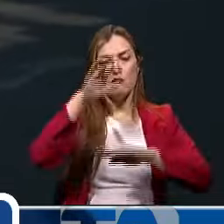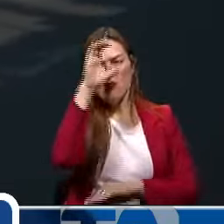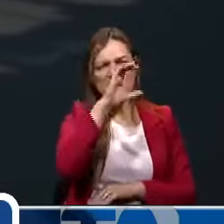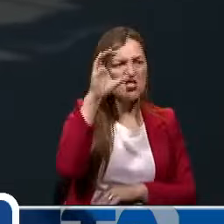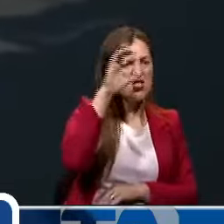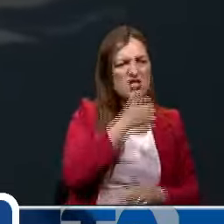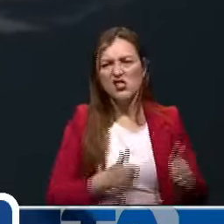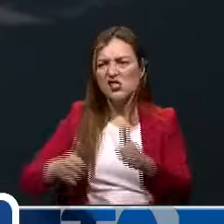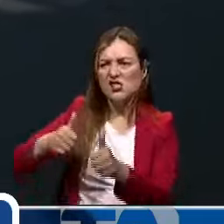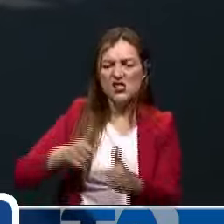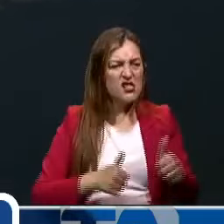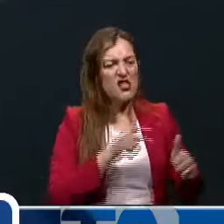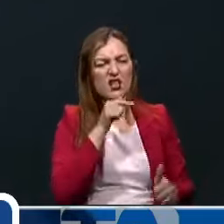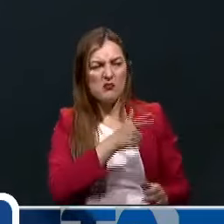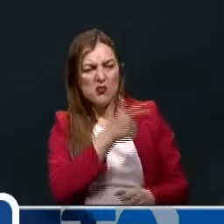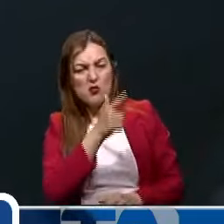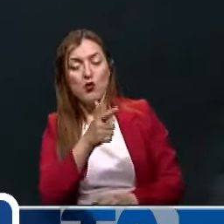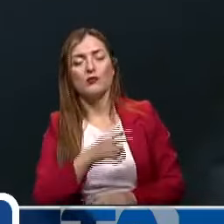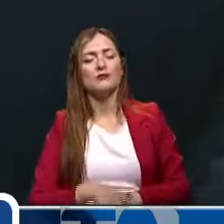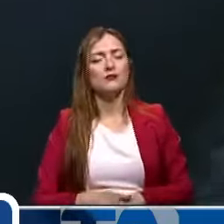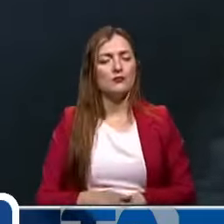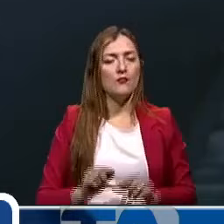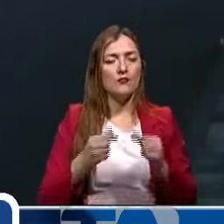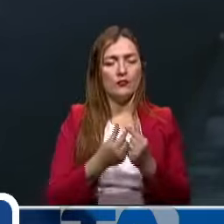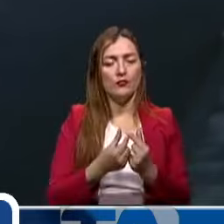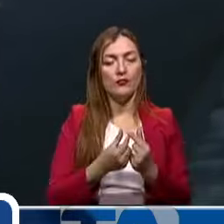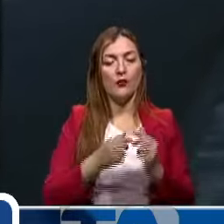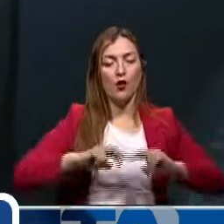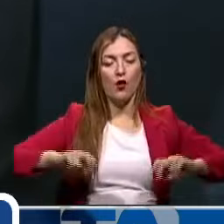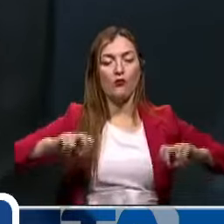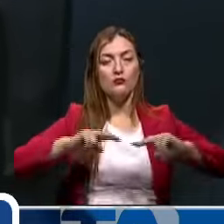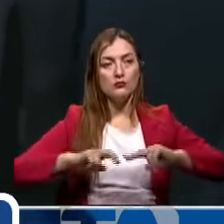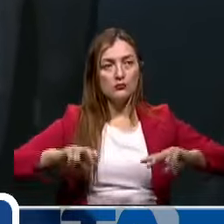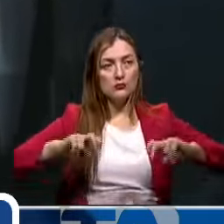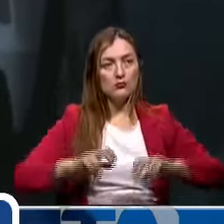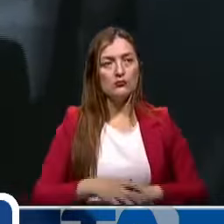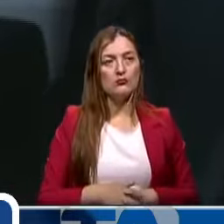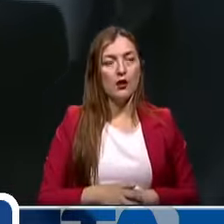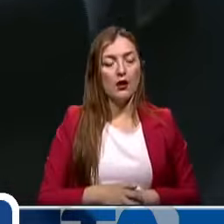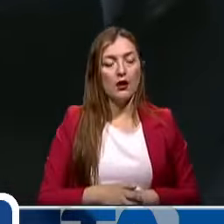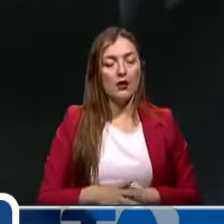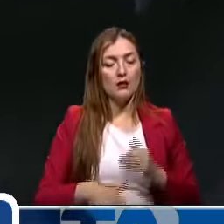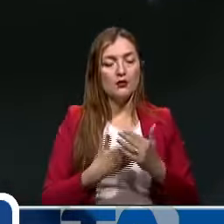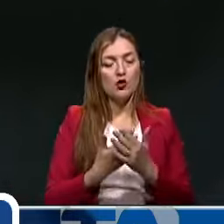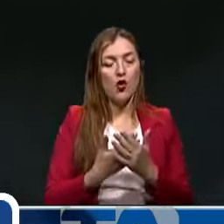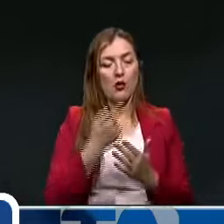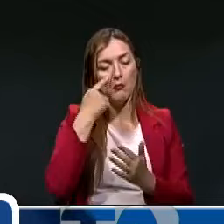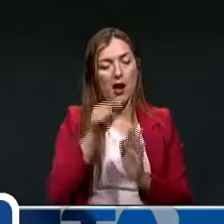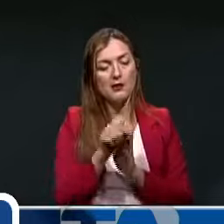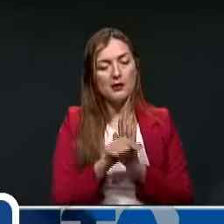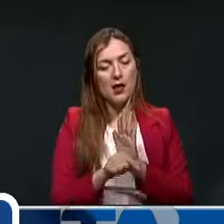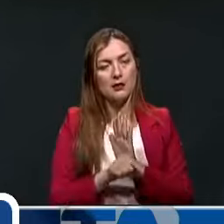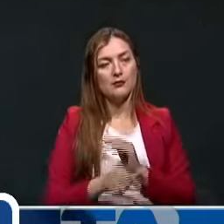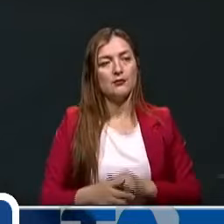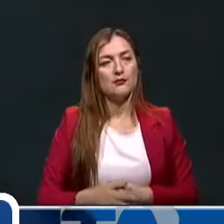fin de localizar a los causantes, y también ya las unidades investigativas están realizando el levantamiento de todas las evidencias